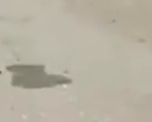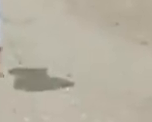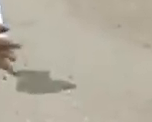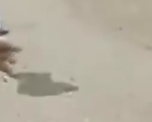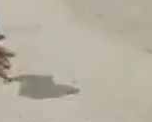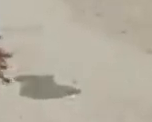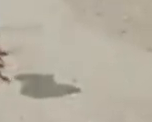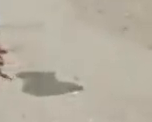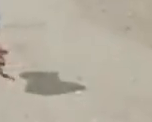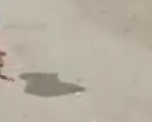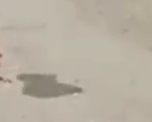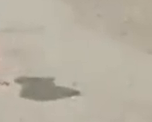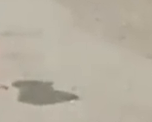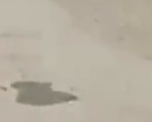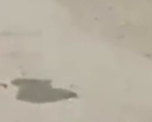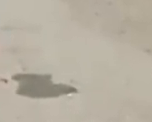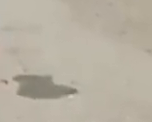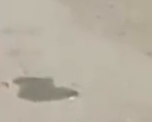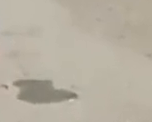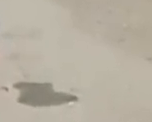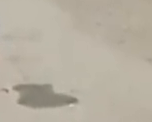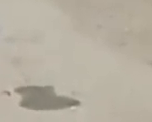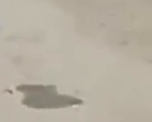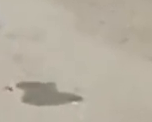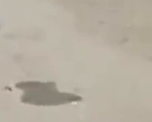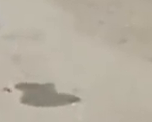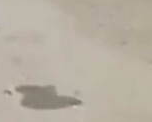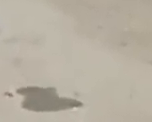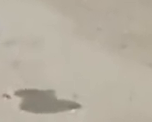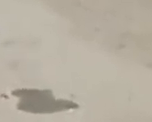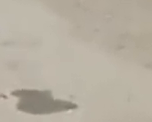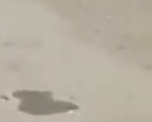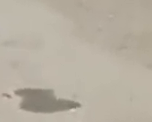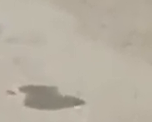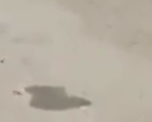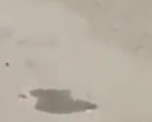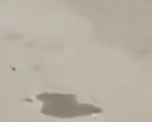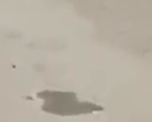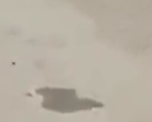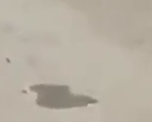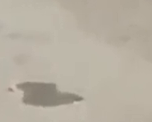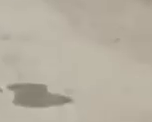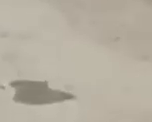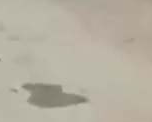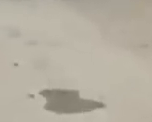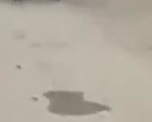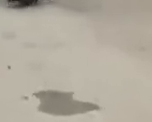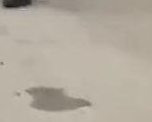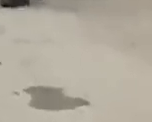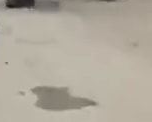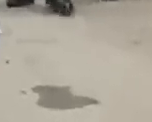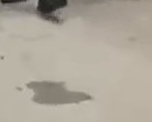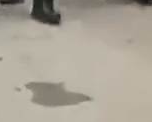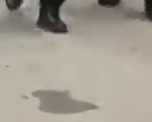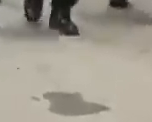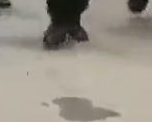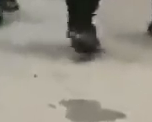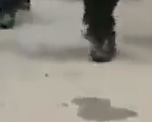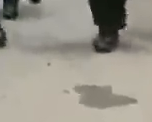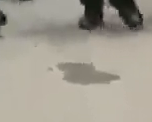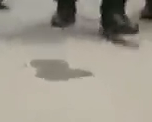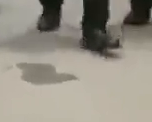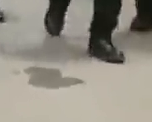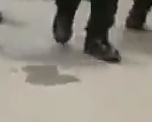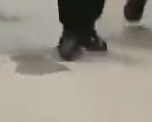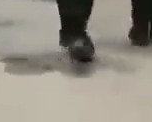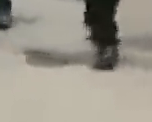Ha llegado el día de la verdad. Estamos en el puente internacional Simón Bolívar, que comunica a las poblaciones de Cúcuta,